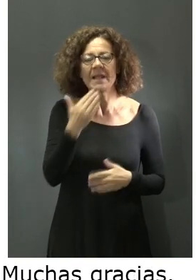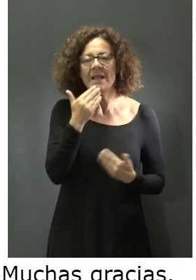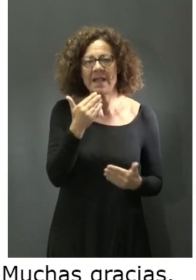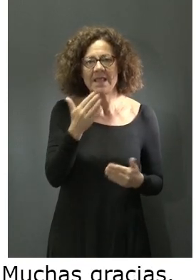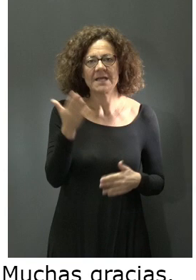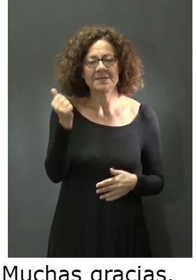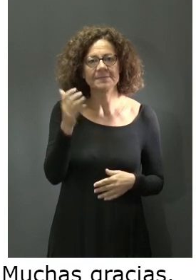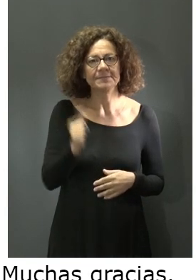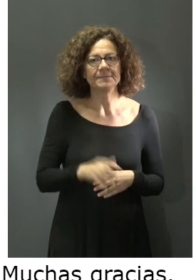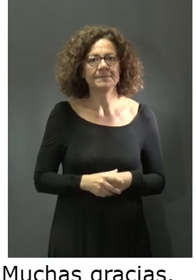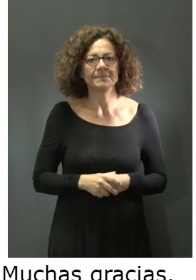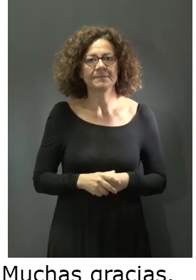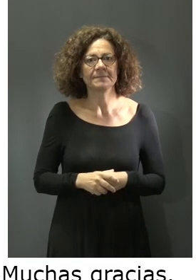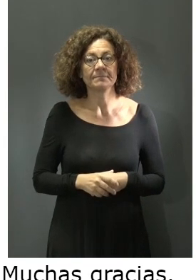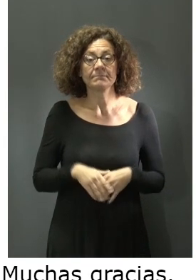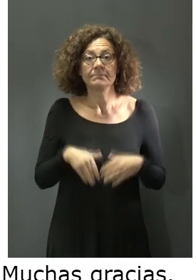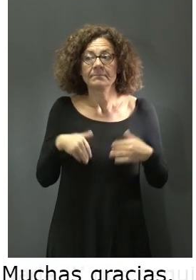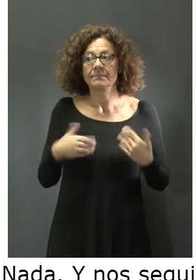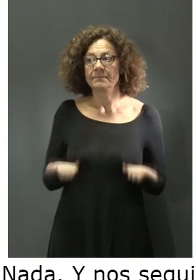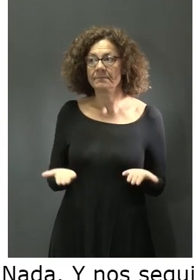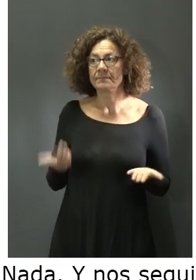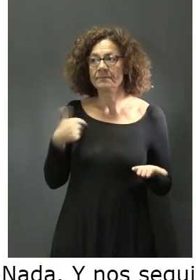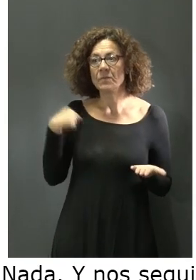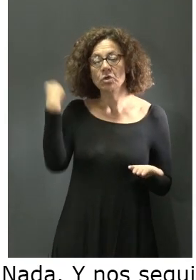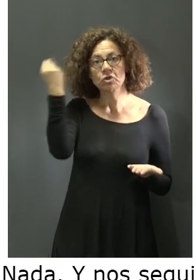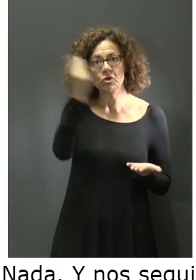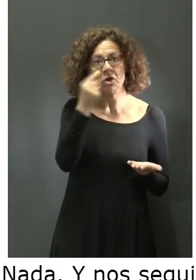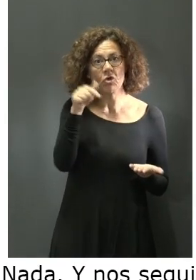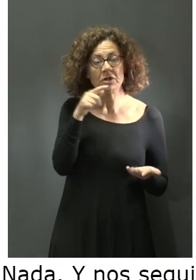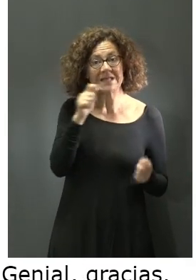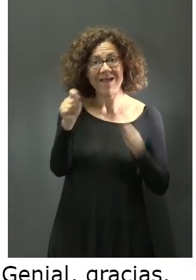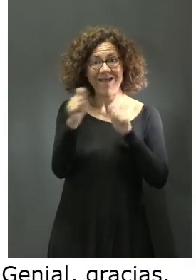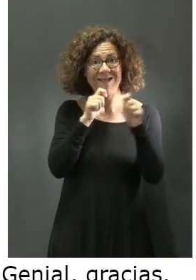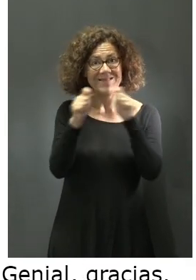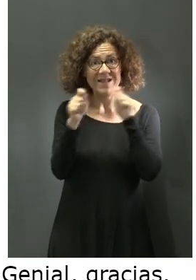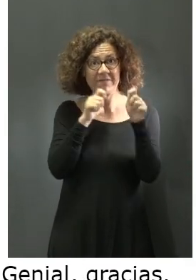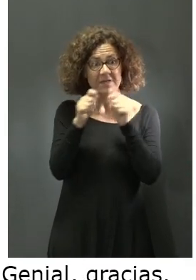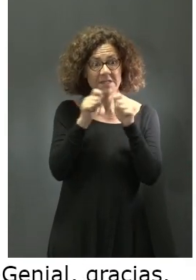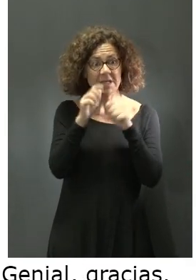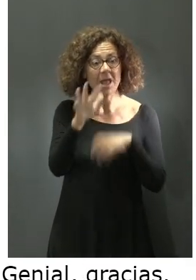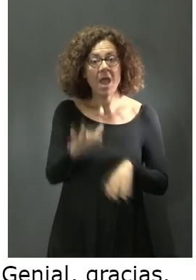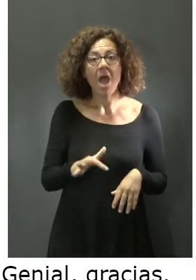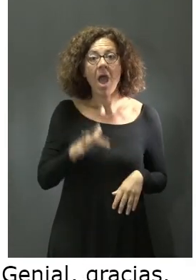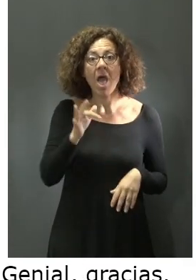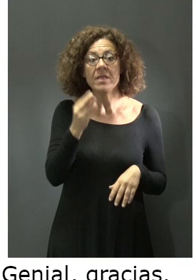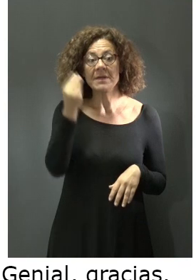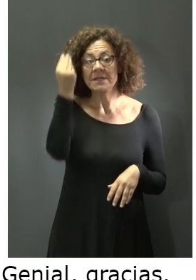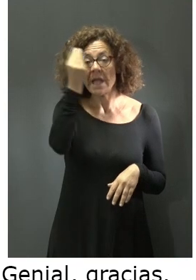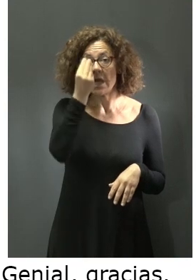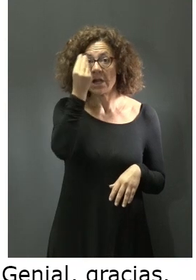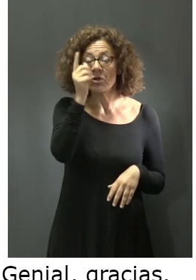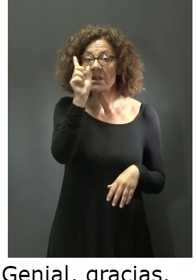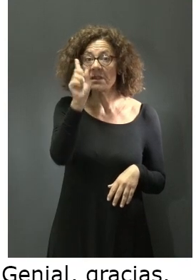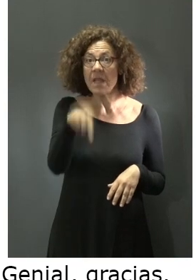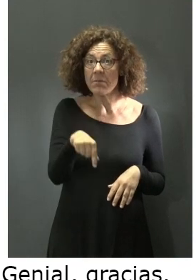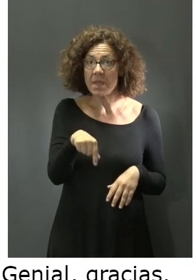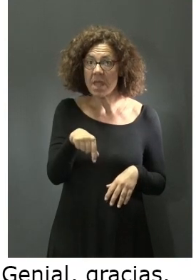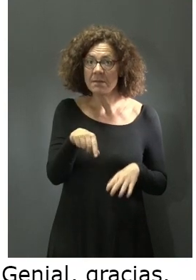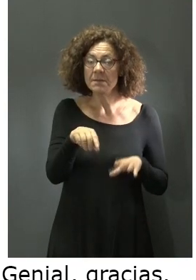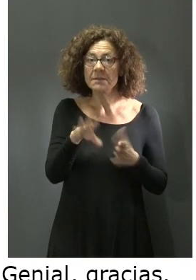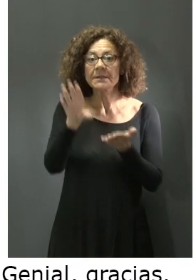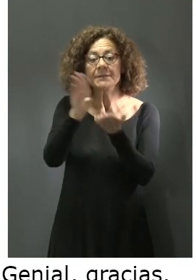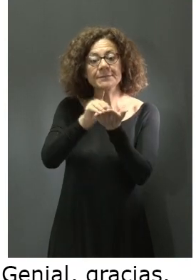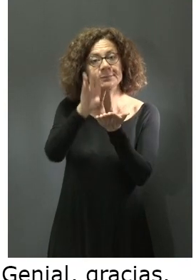Gracias. Bueno, pues yo creo que con esta entrevista, que además creo que también recoge muchos